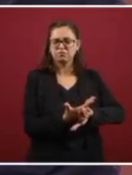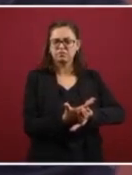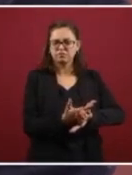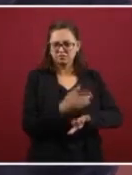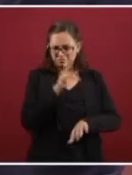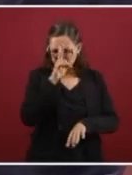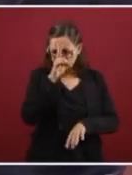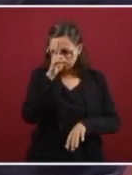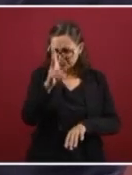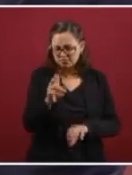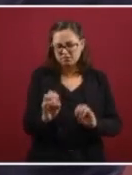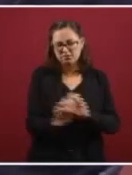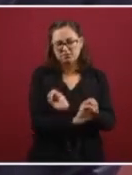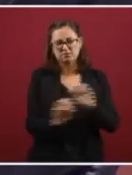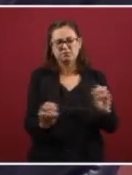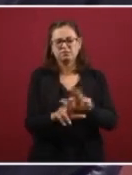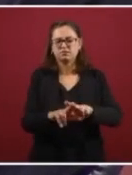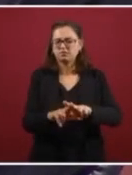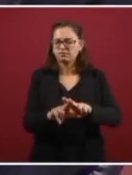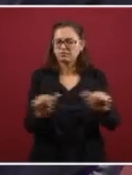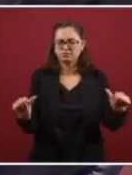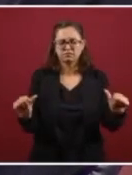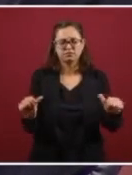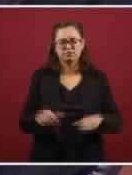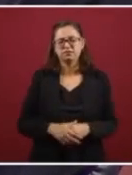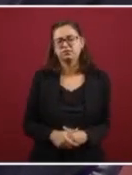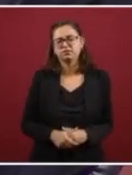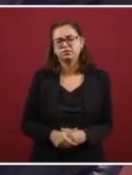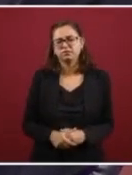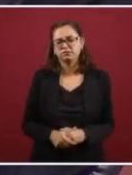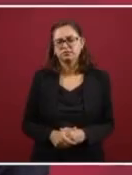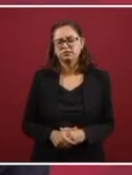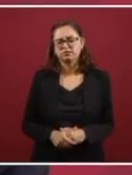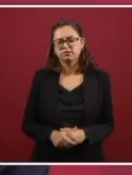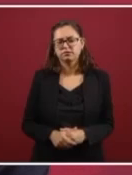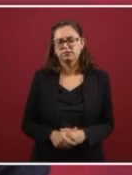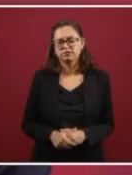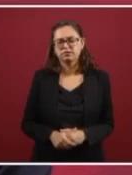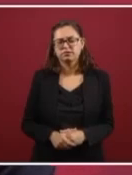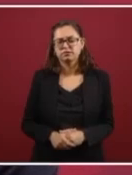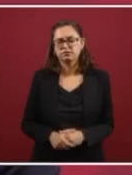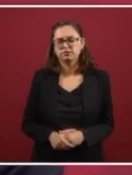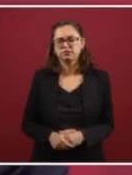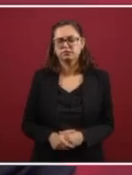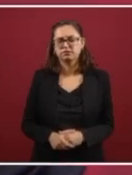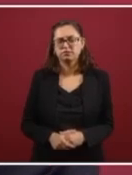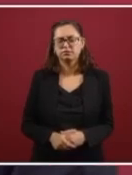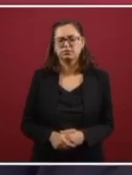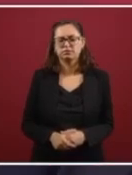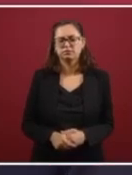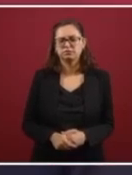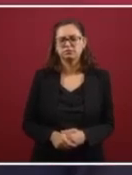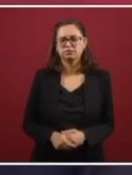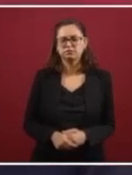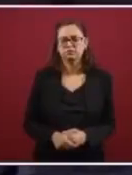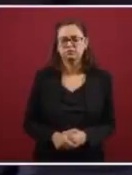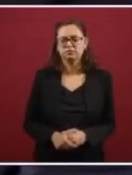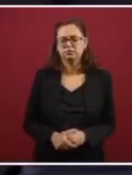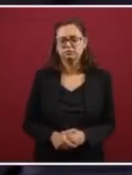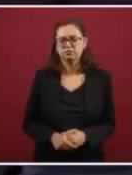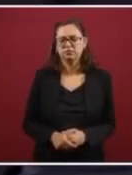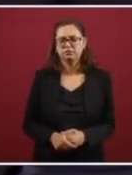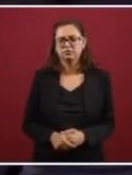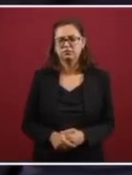a nadie. Durante la conferencia de prensa mañanera, el presidente Andrés Manuel López Obrador insistió en que no hay consigna